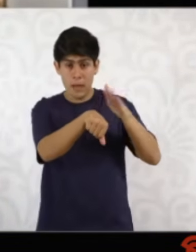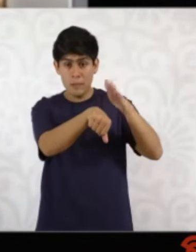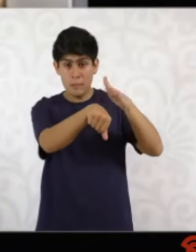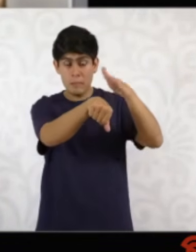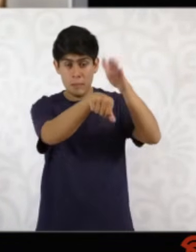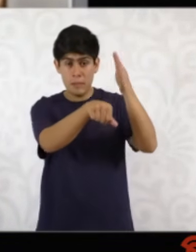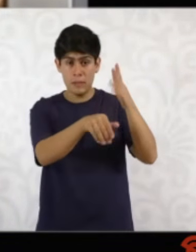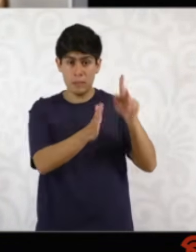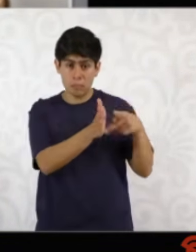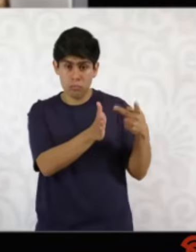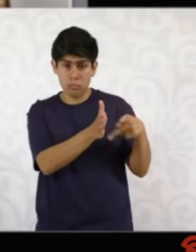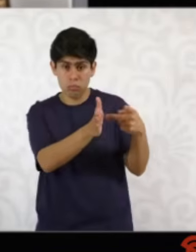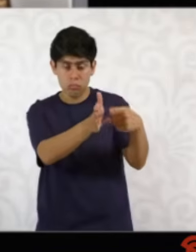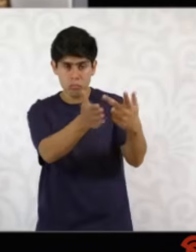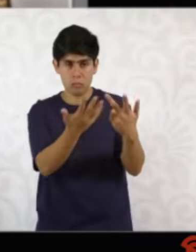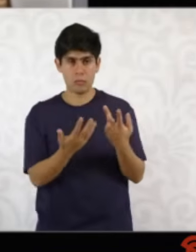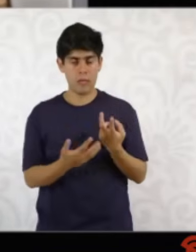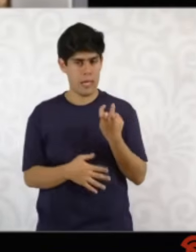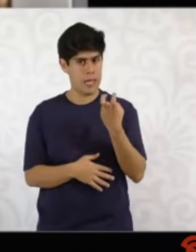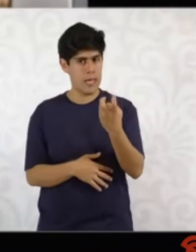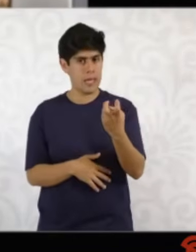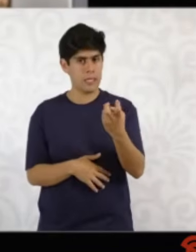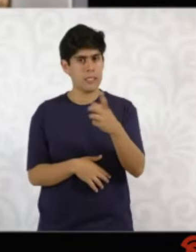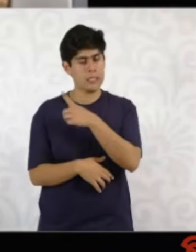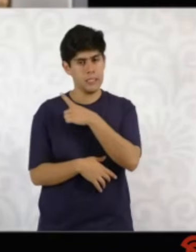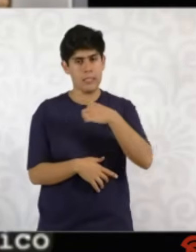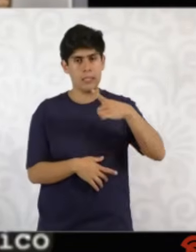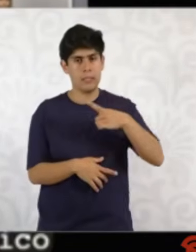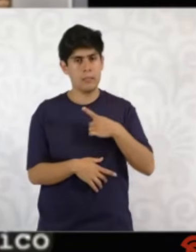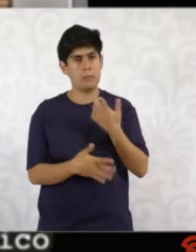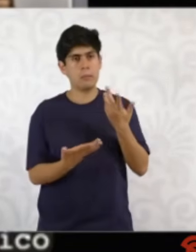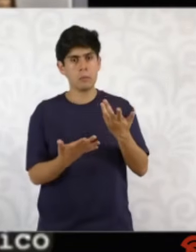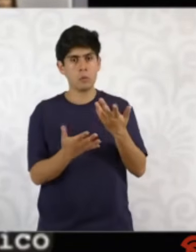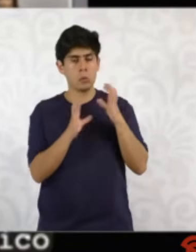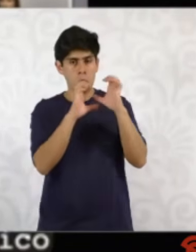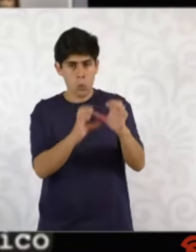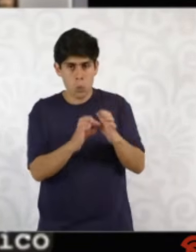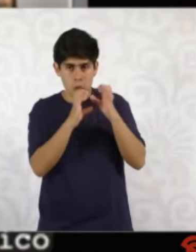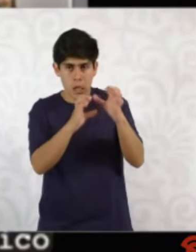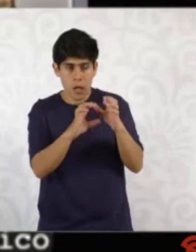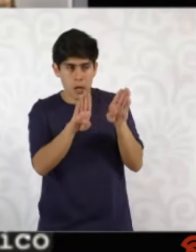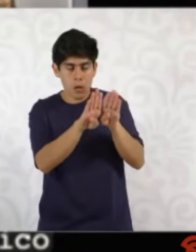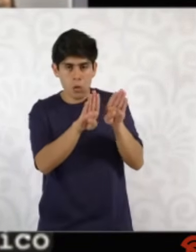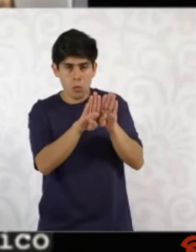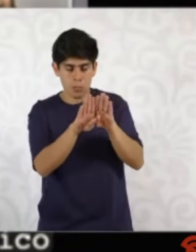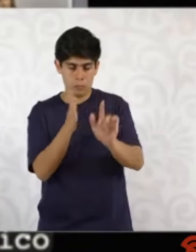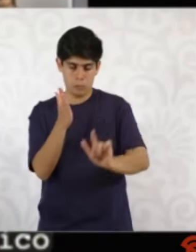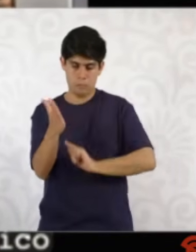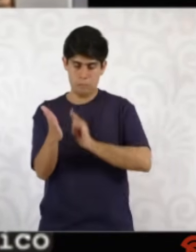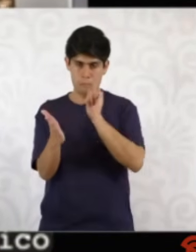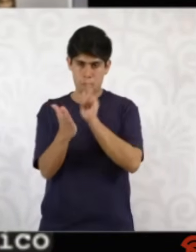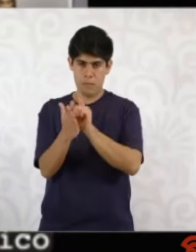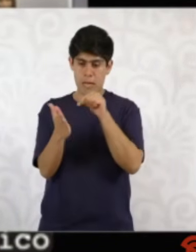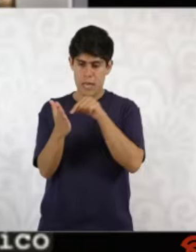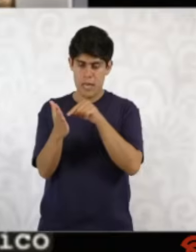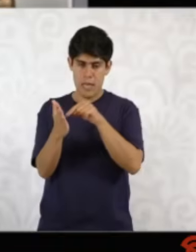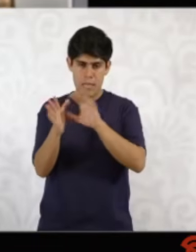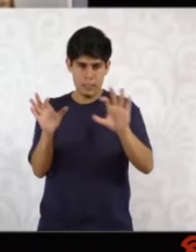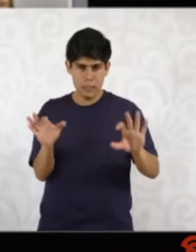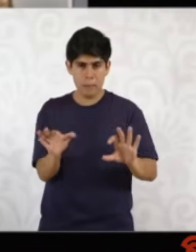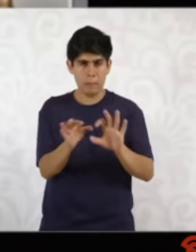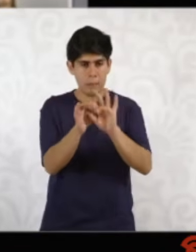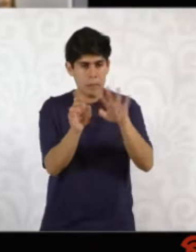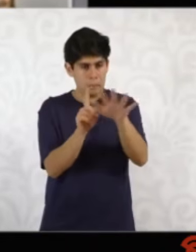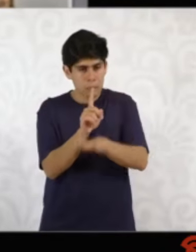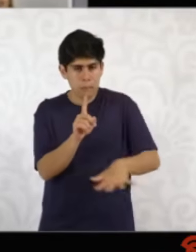yo creo que esto debemos de acometerlo con una legislación que se adapte al ecosistema mediático